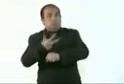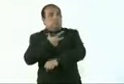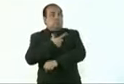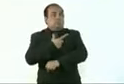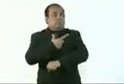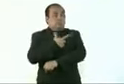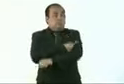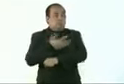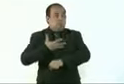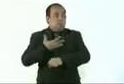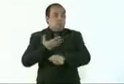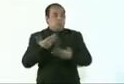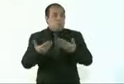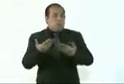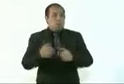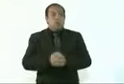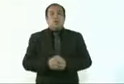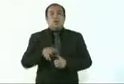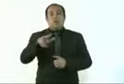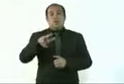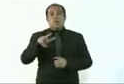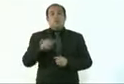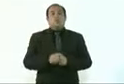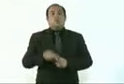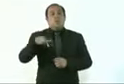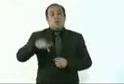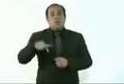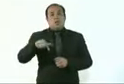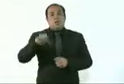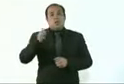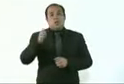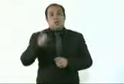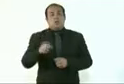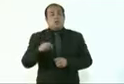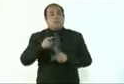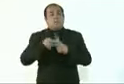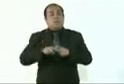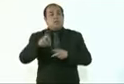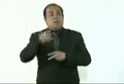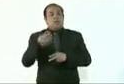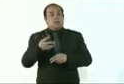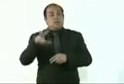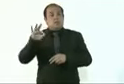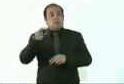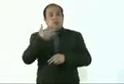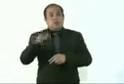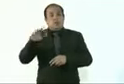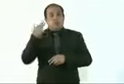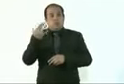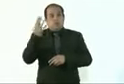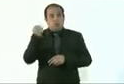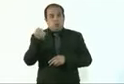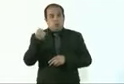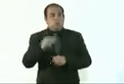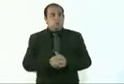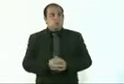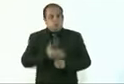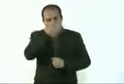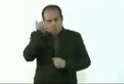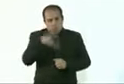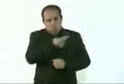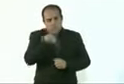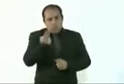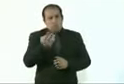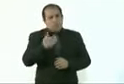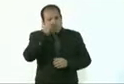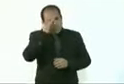del 18 de este mes, en la Ciudad de México van a empezar a recibir de 40 hasta 59. Y no sé si ustedes saben